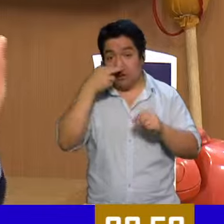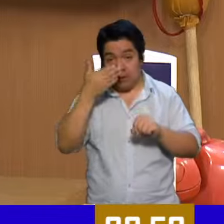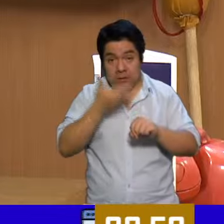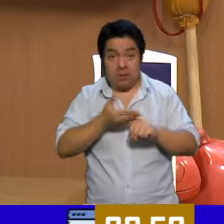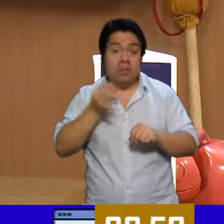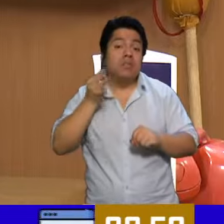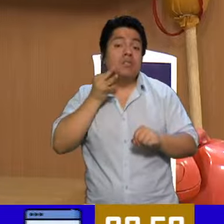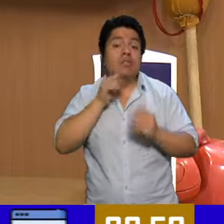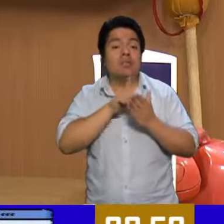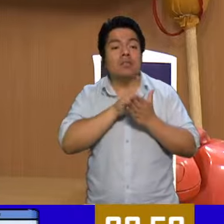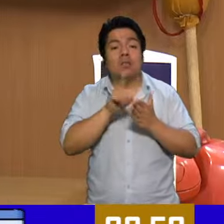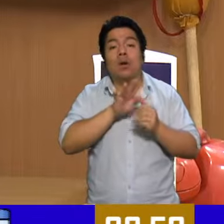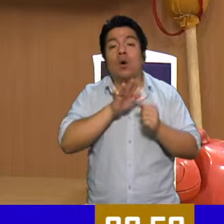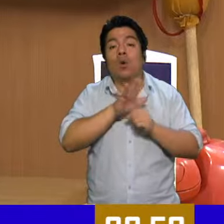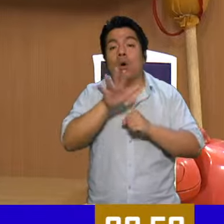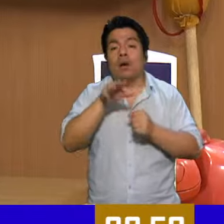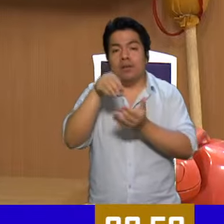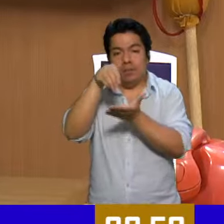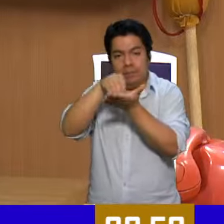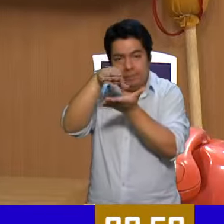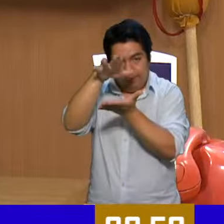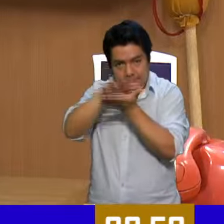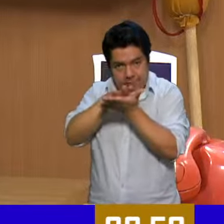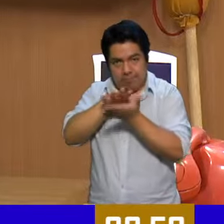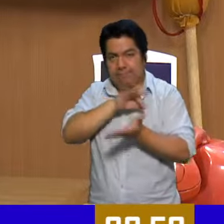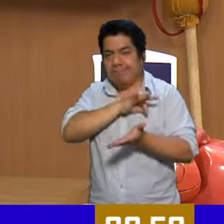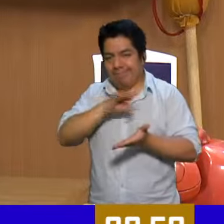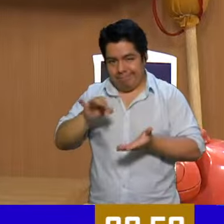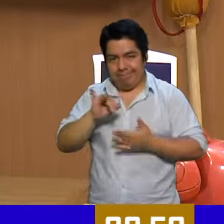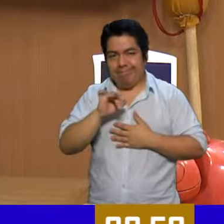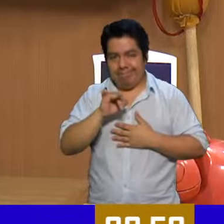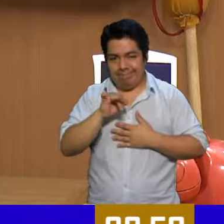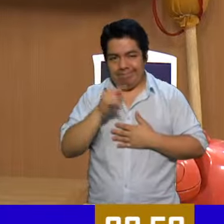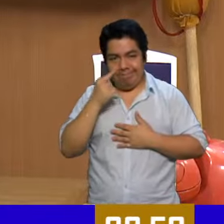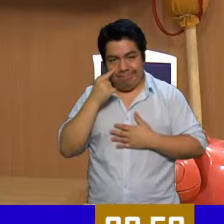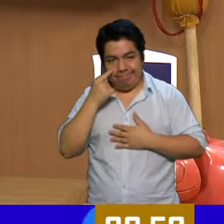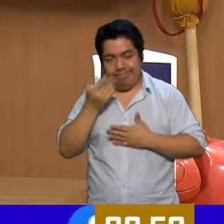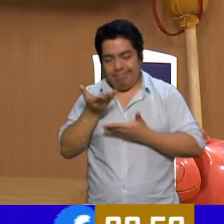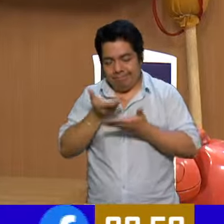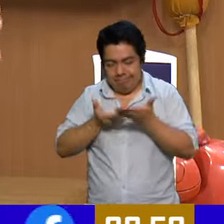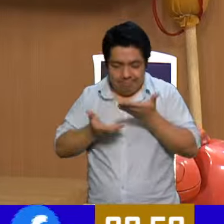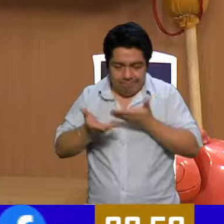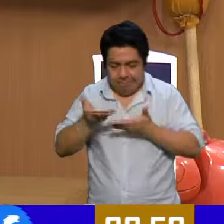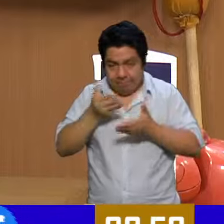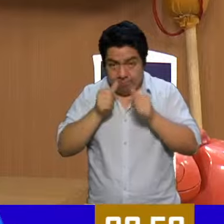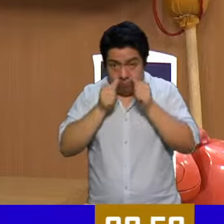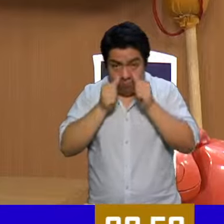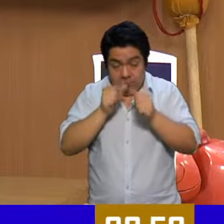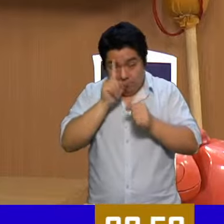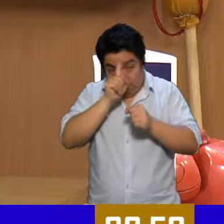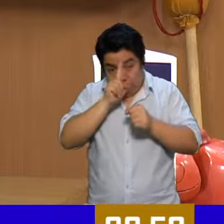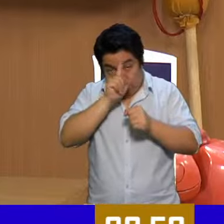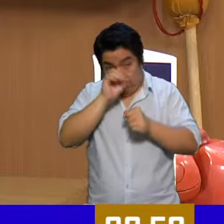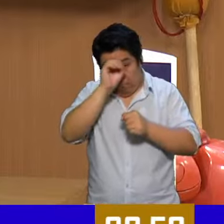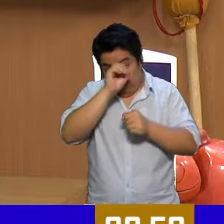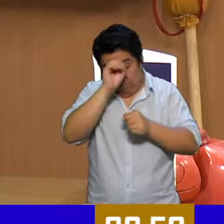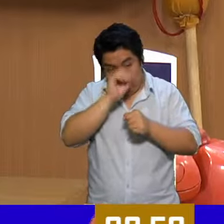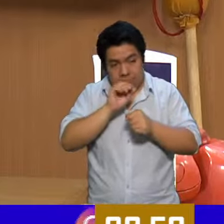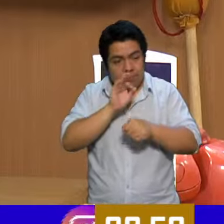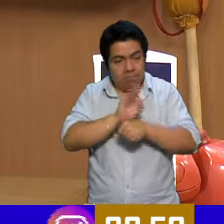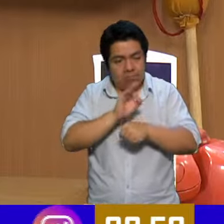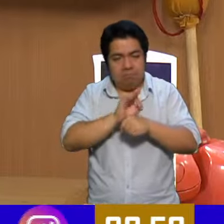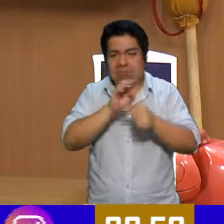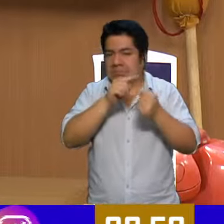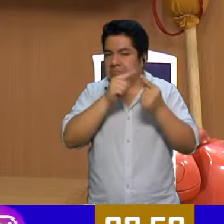sus derechos, que agenden una cita con nosotros y tenemos este primer servicio que es asesoría y consulta. Nos pueden consultar